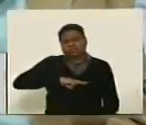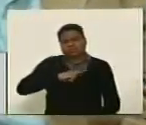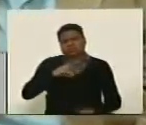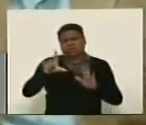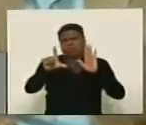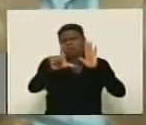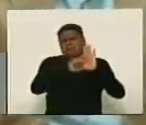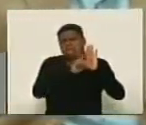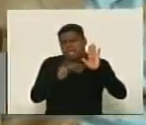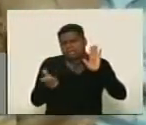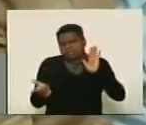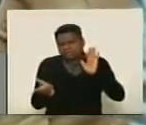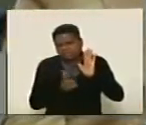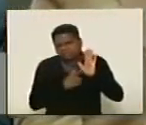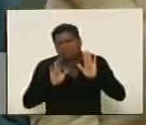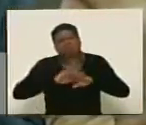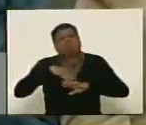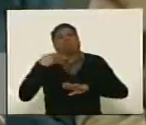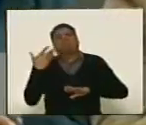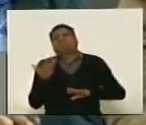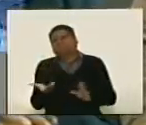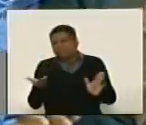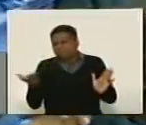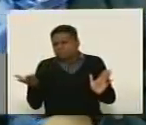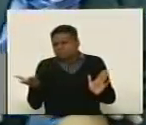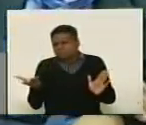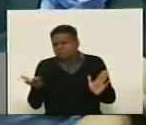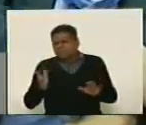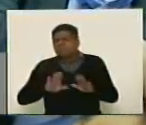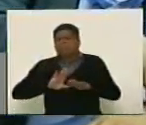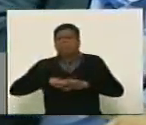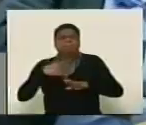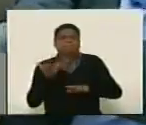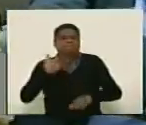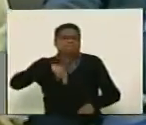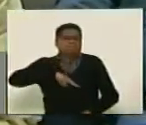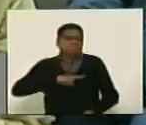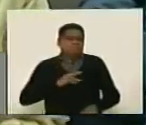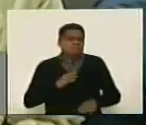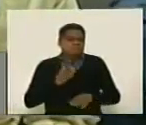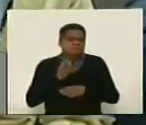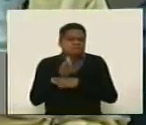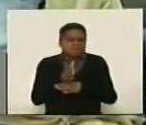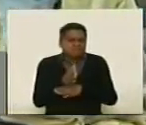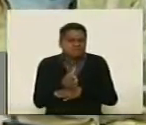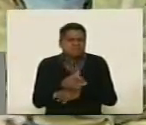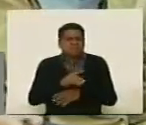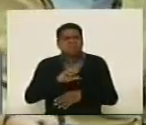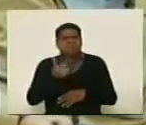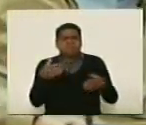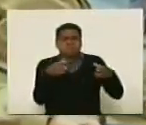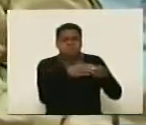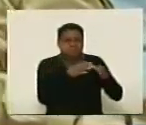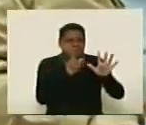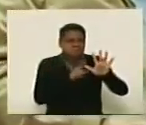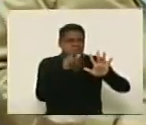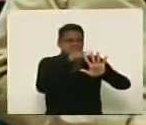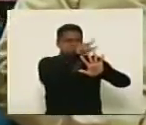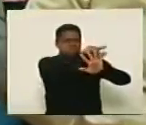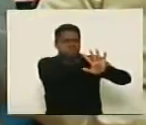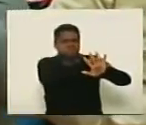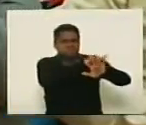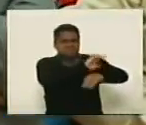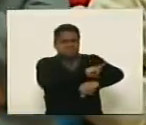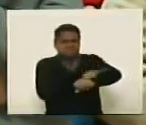leyes o por qué tenemos que intervenir en los otros poderes, porque así lo establece